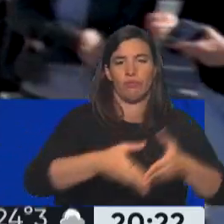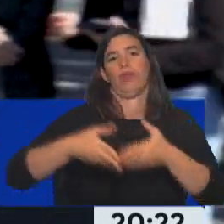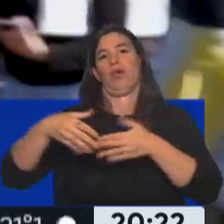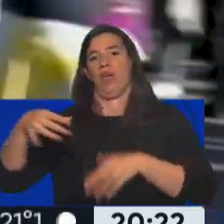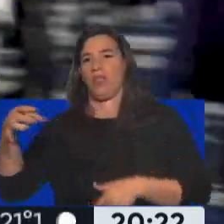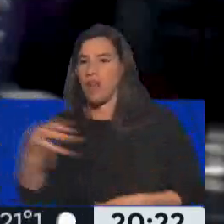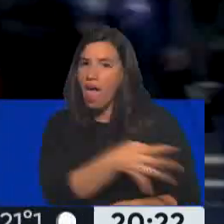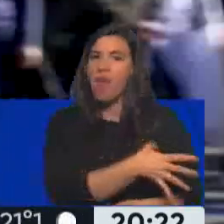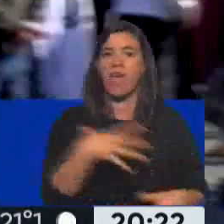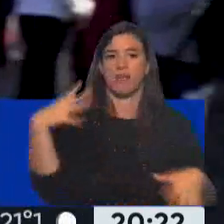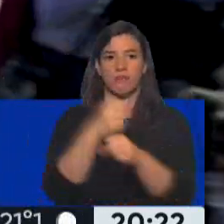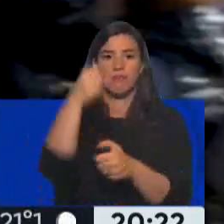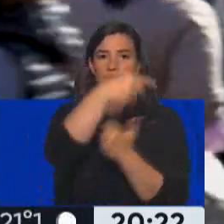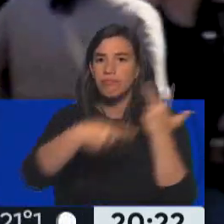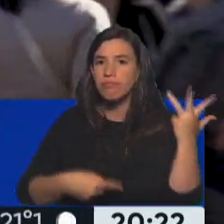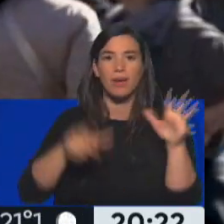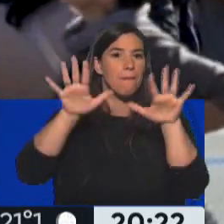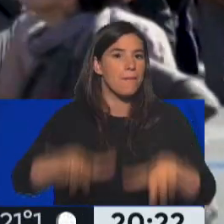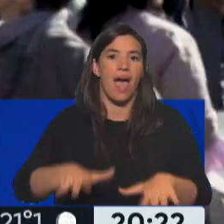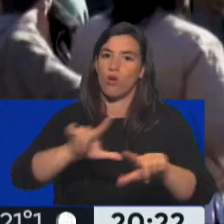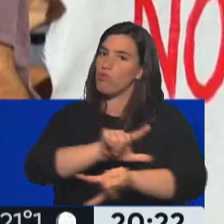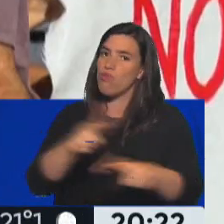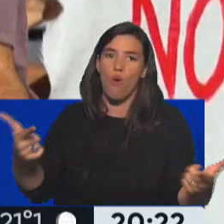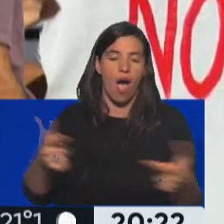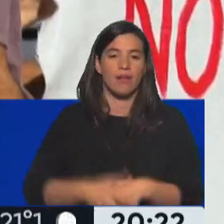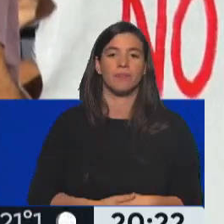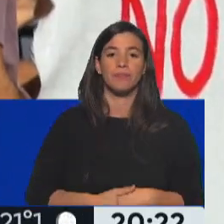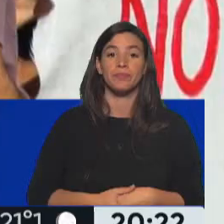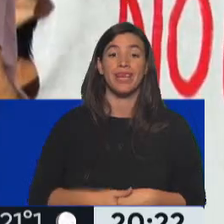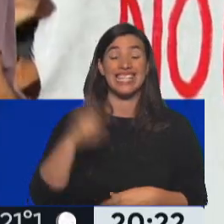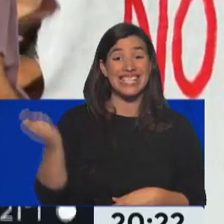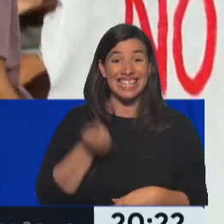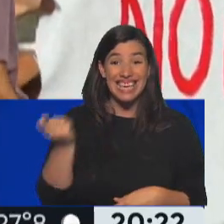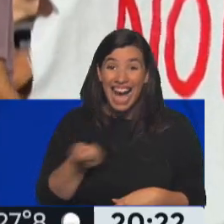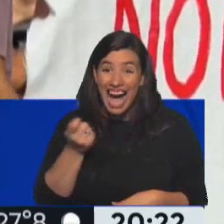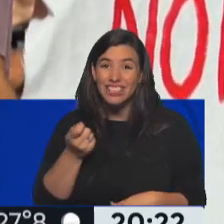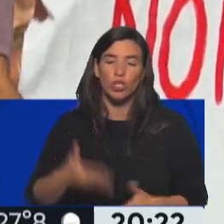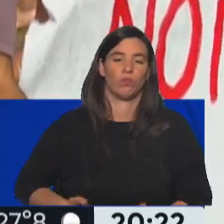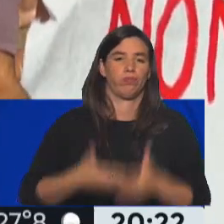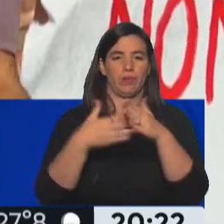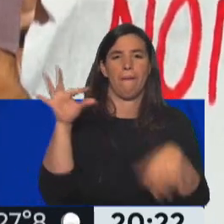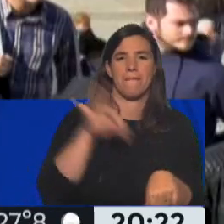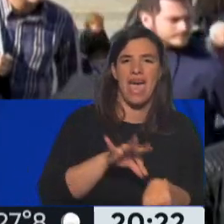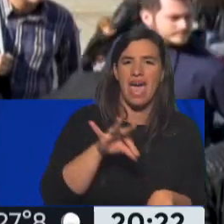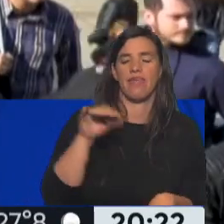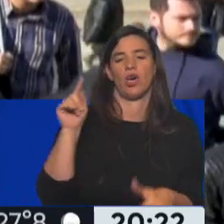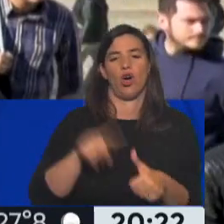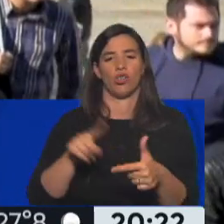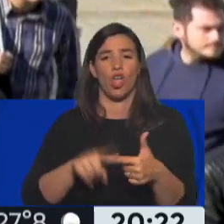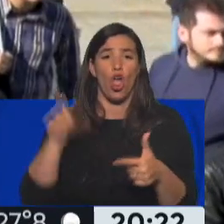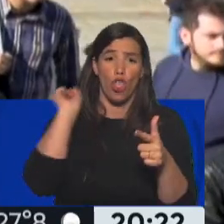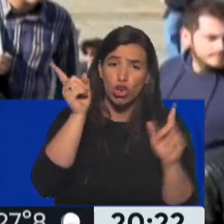de transporte en toda Grecia. Adhirieron los principales sindicatos, entre ellos médicos, docentes, obreros